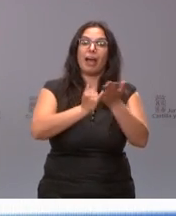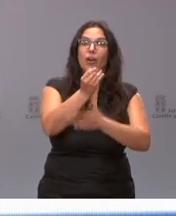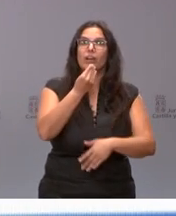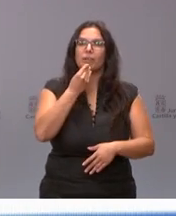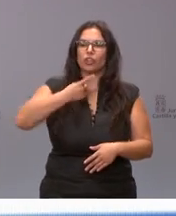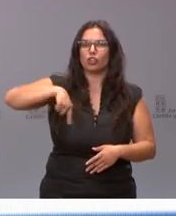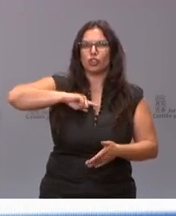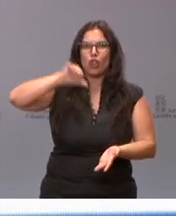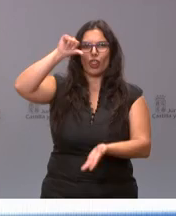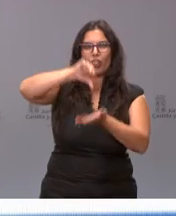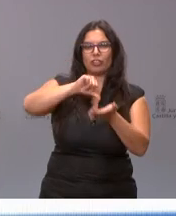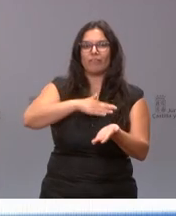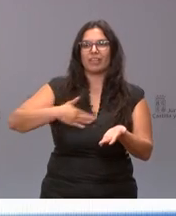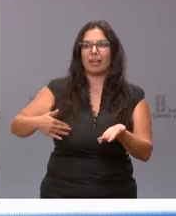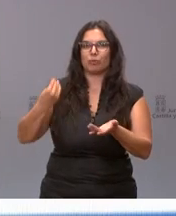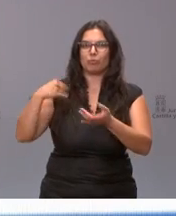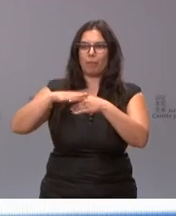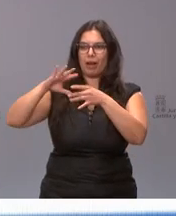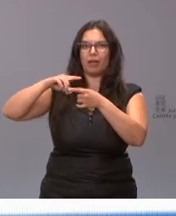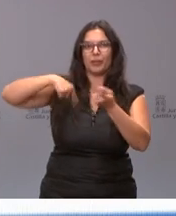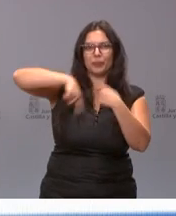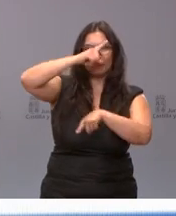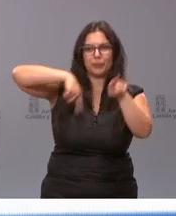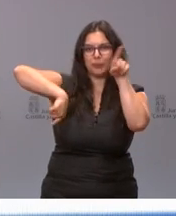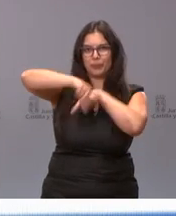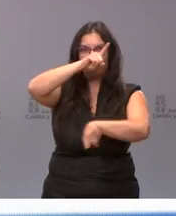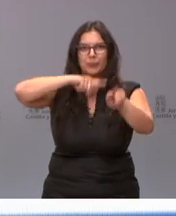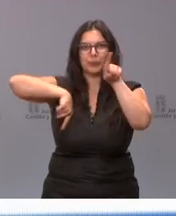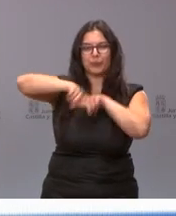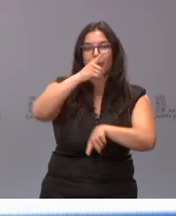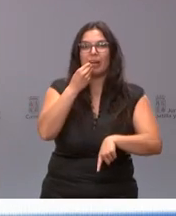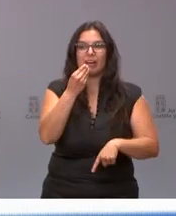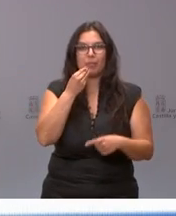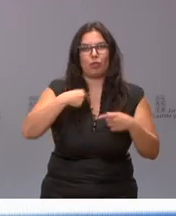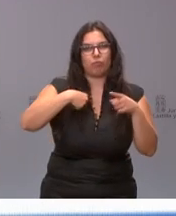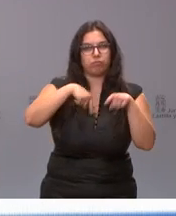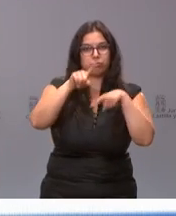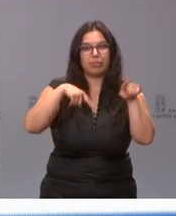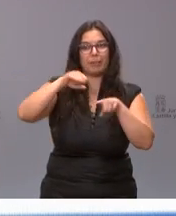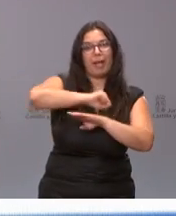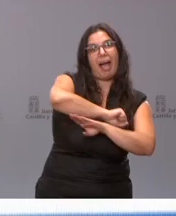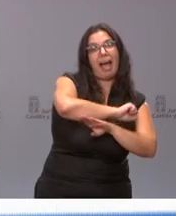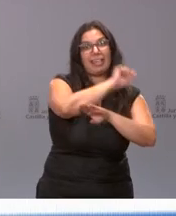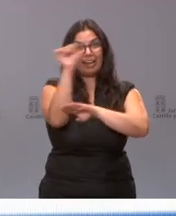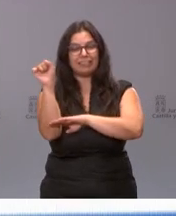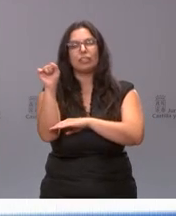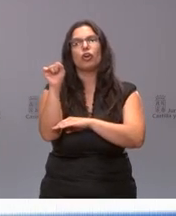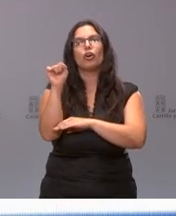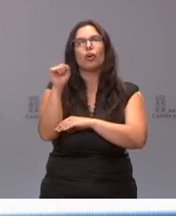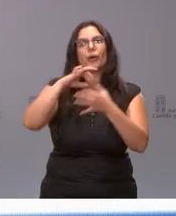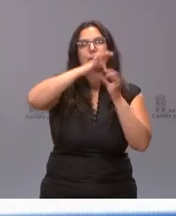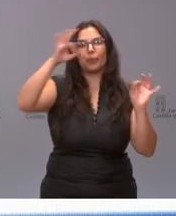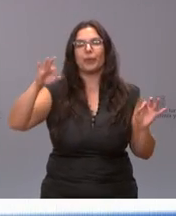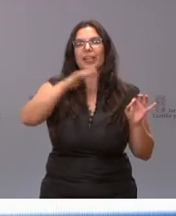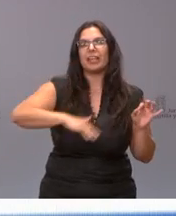el epicentro de ese corredor agroalimentario y de ese corredor atlántico y de ese corredor agroalimentario espacio